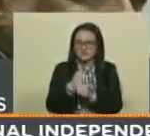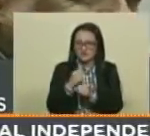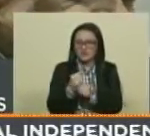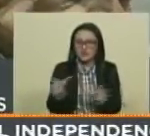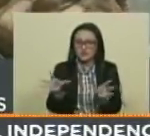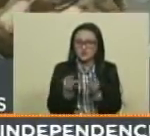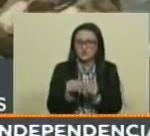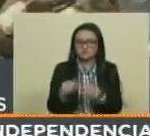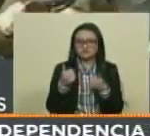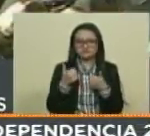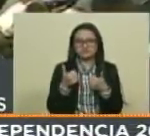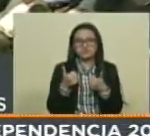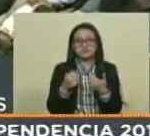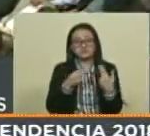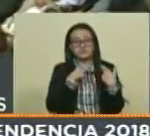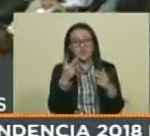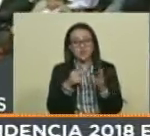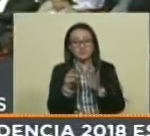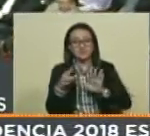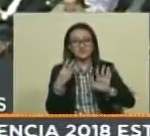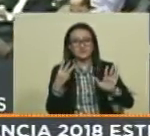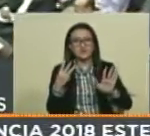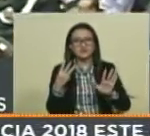2017, sino que en años